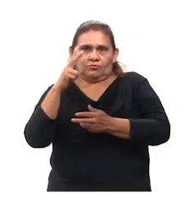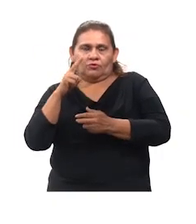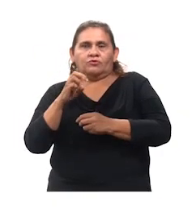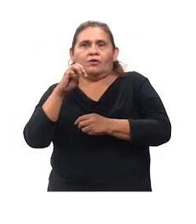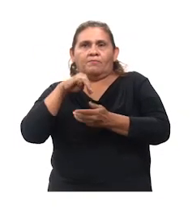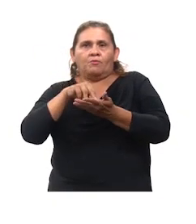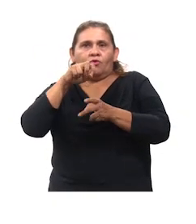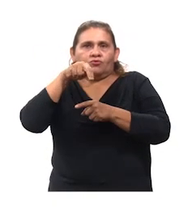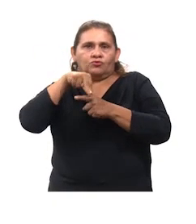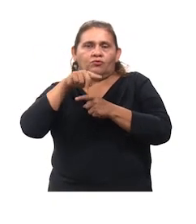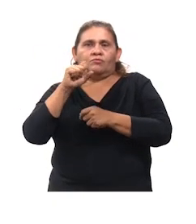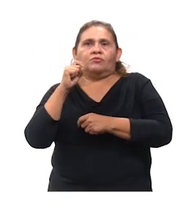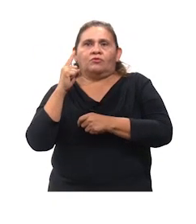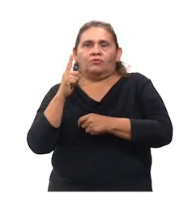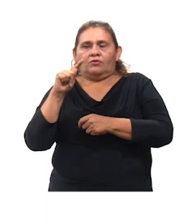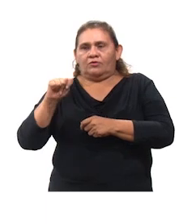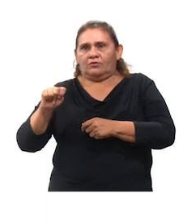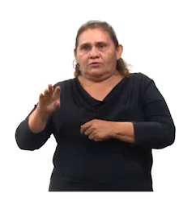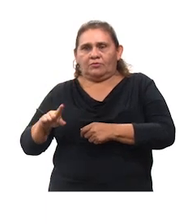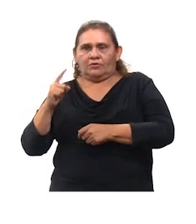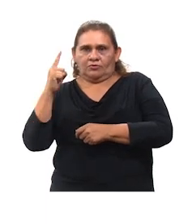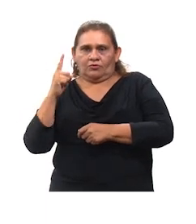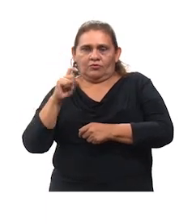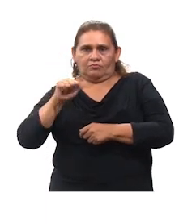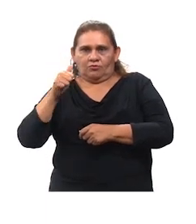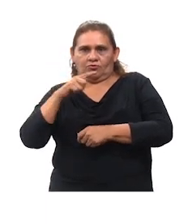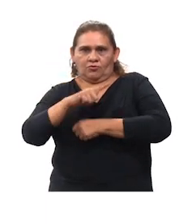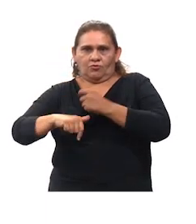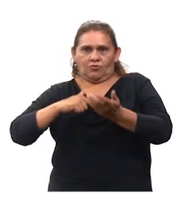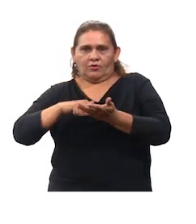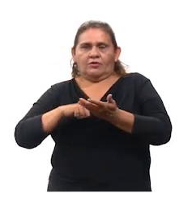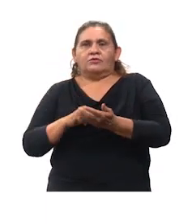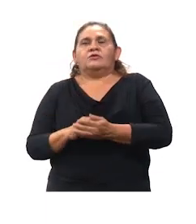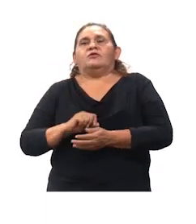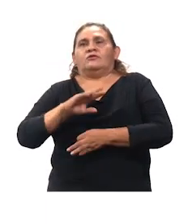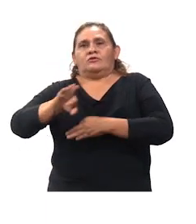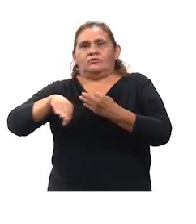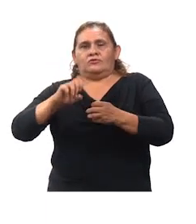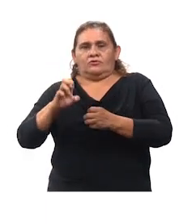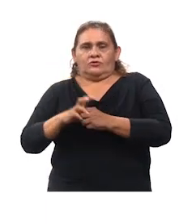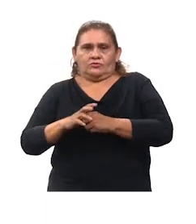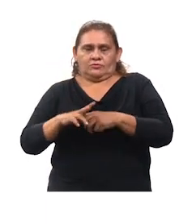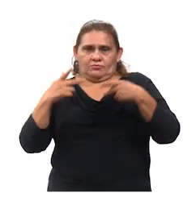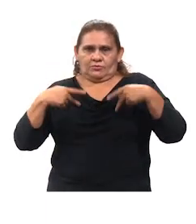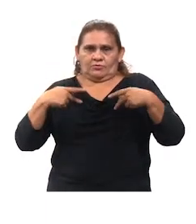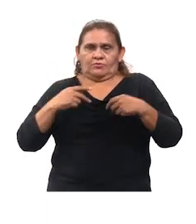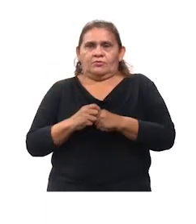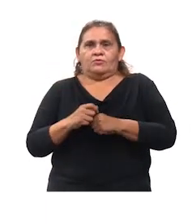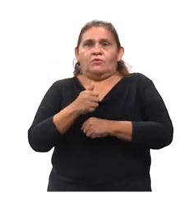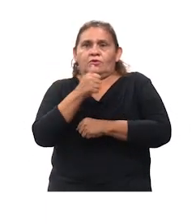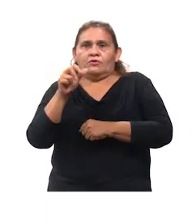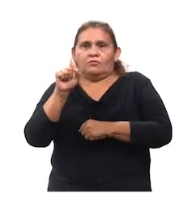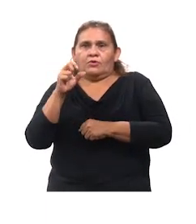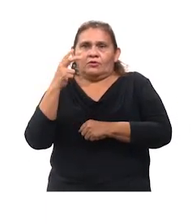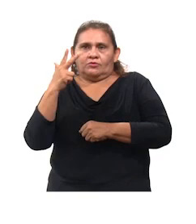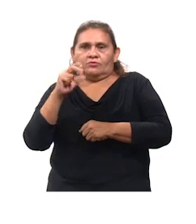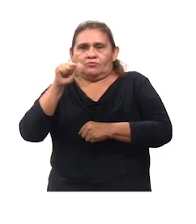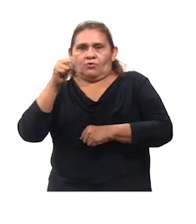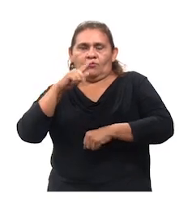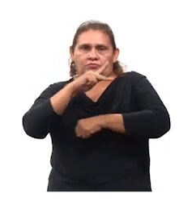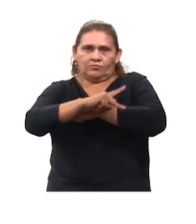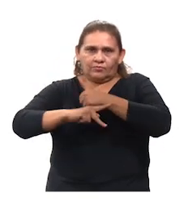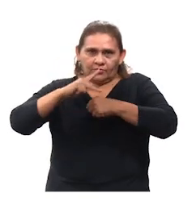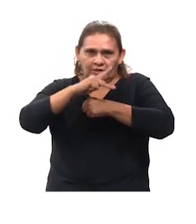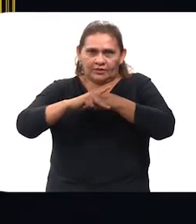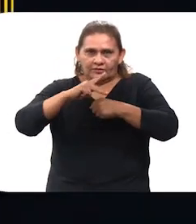1 en Tizimín y 1 foráneo. De los 78.494 casos positivos, 628 son de otro país